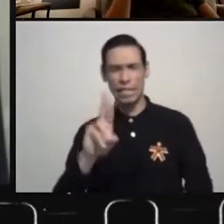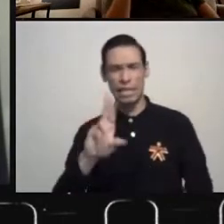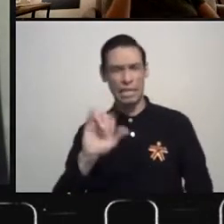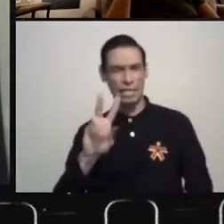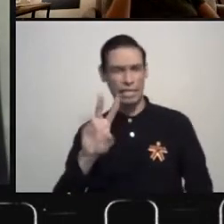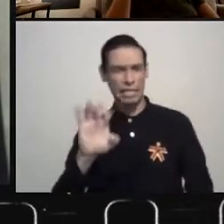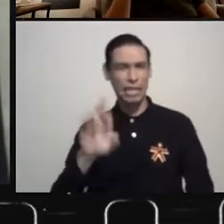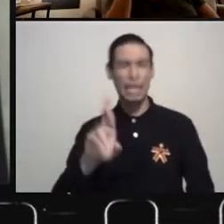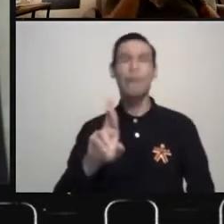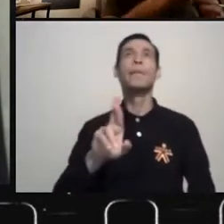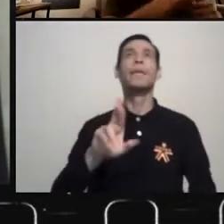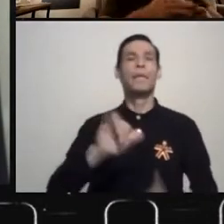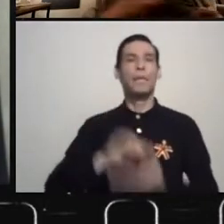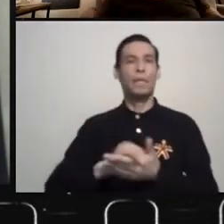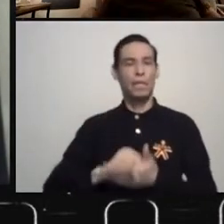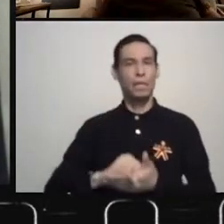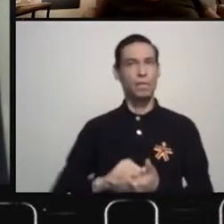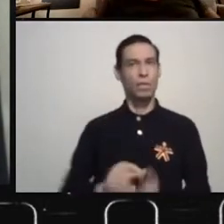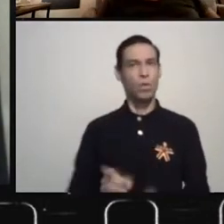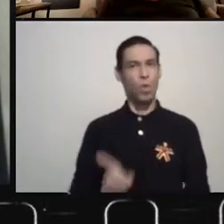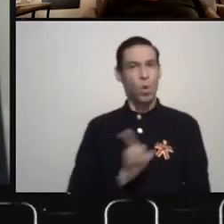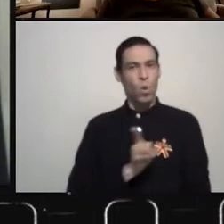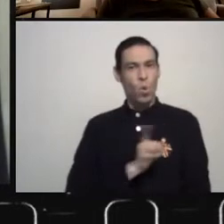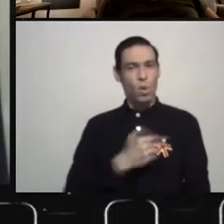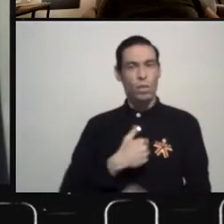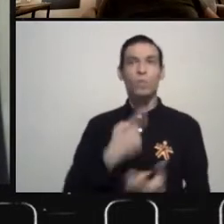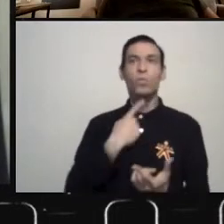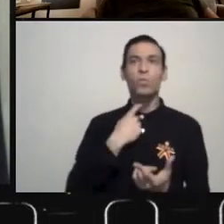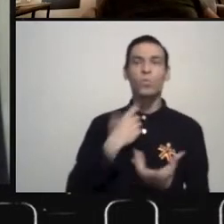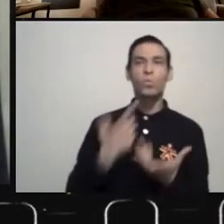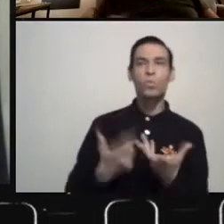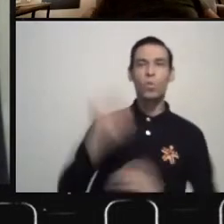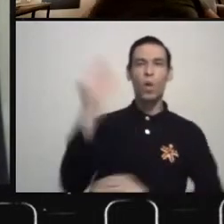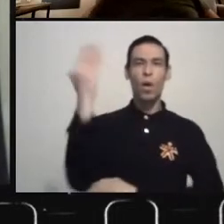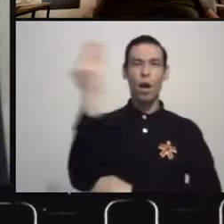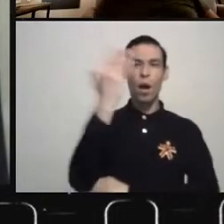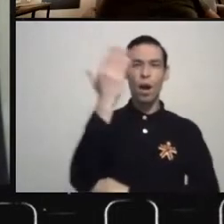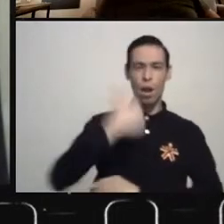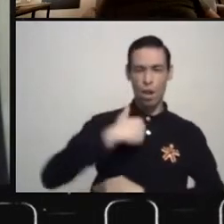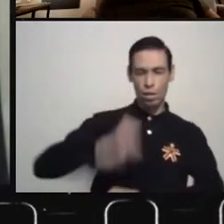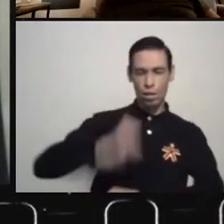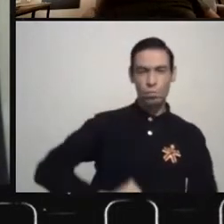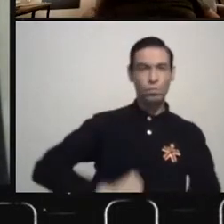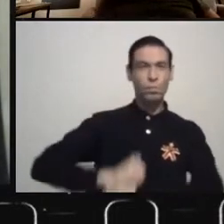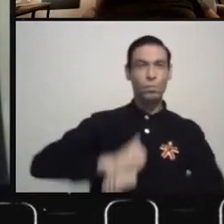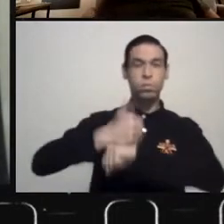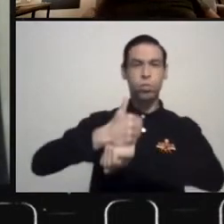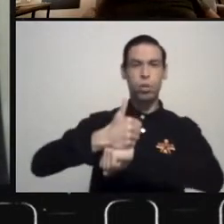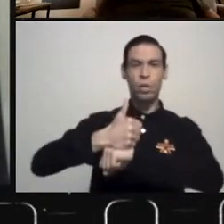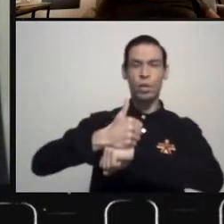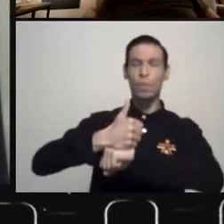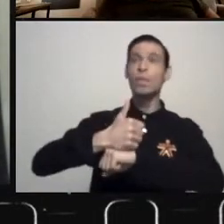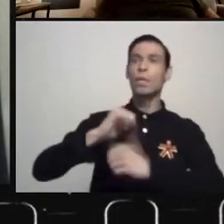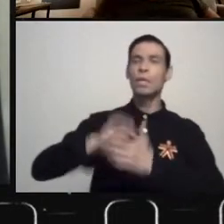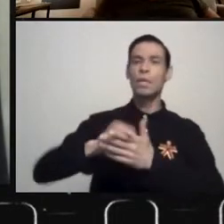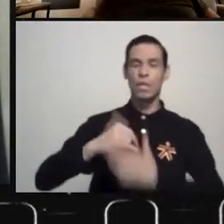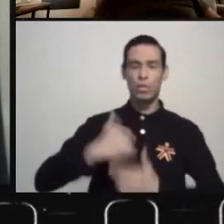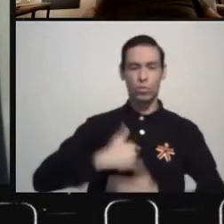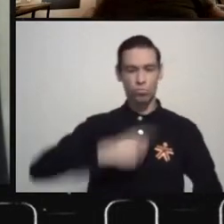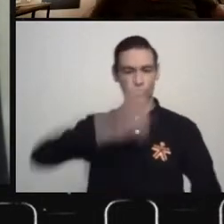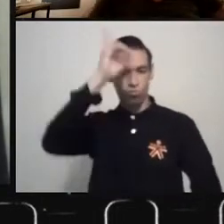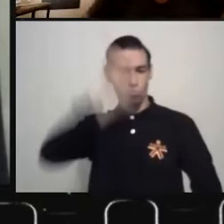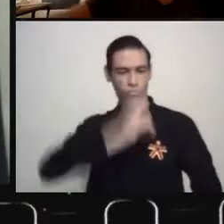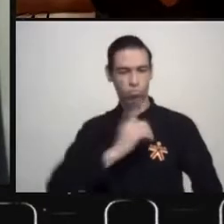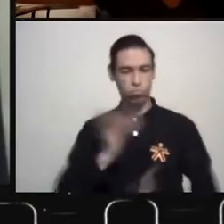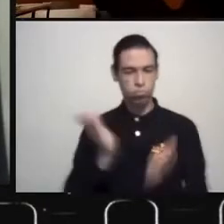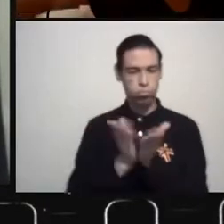vez creo que ahí surge mi deseo de hacer cine, desde la cinefilia. Y cuando llegó el momento de decidir qué estudiar, pues mis papás me dijeron, bueno,